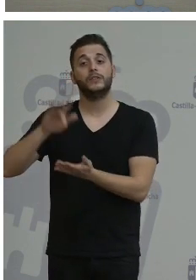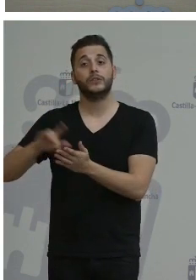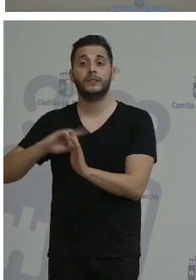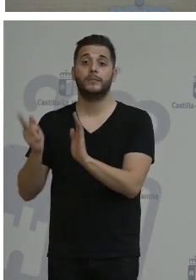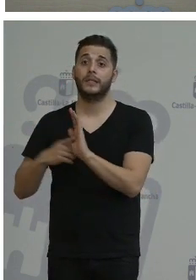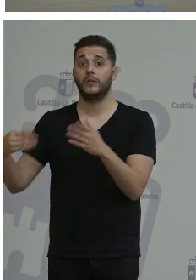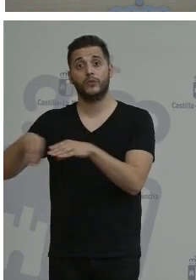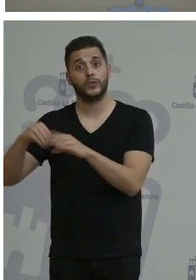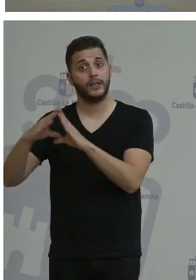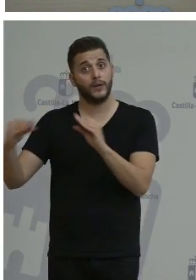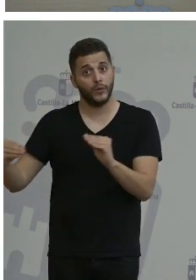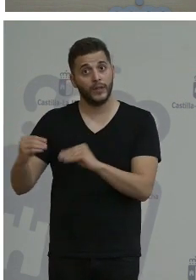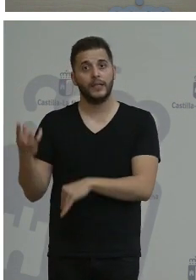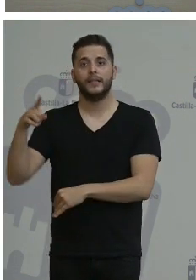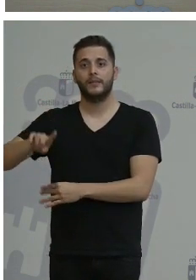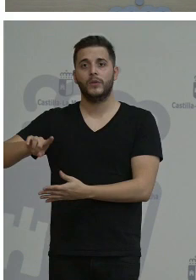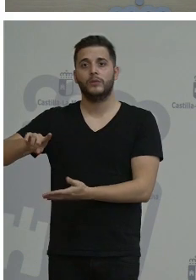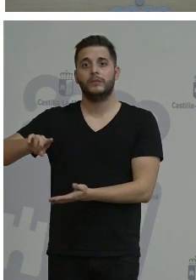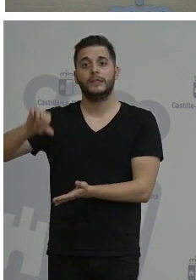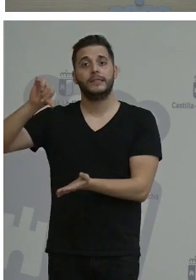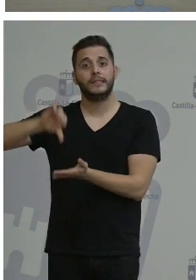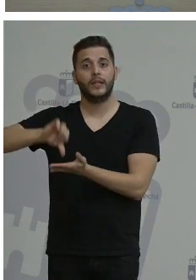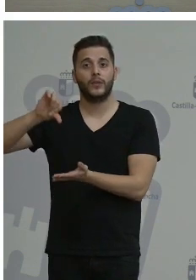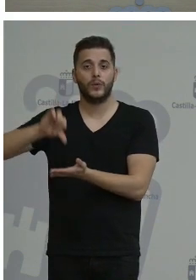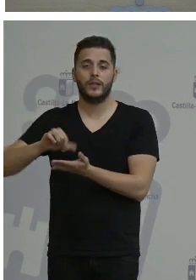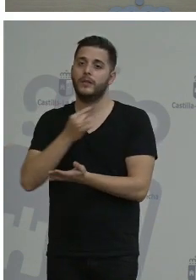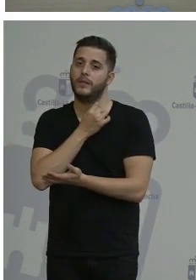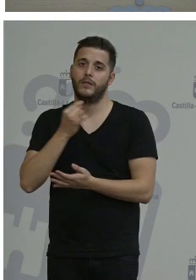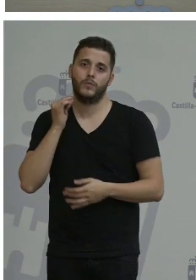Andalucía como de la Ciudad Autónoma de Ceuta.